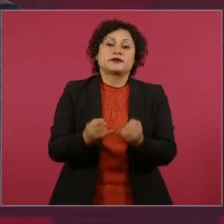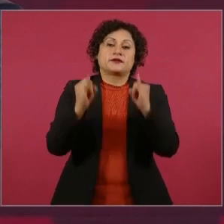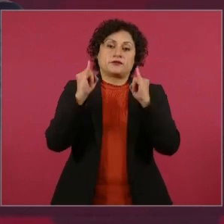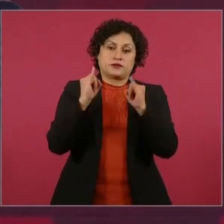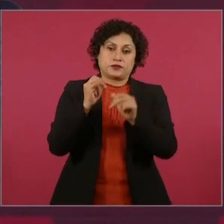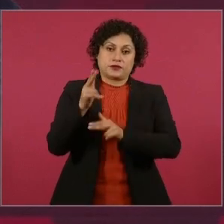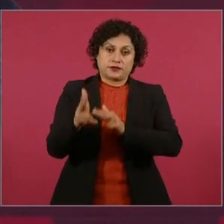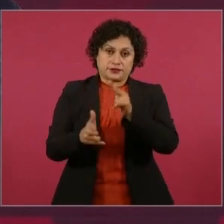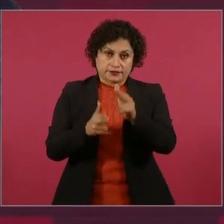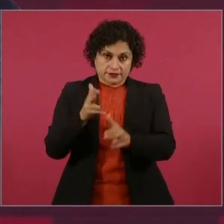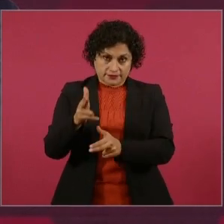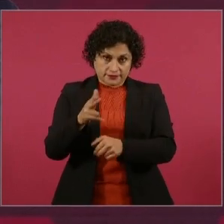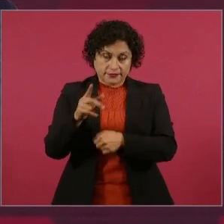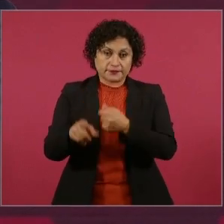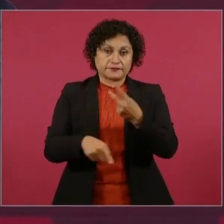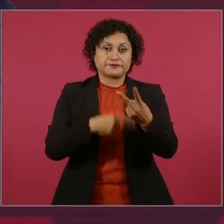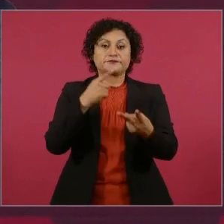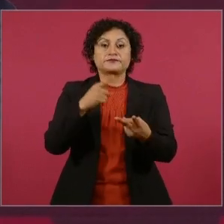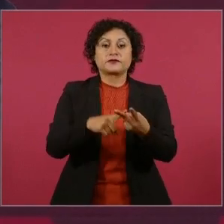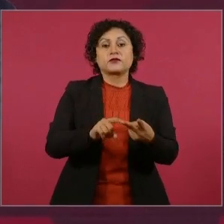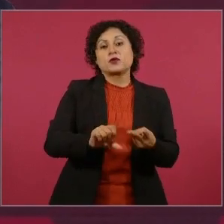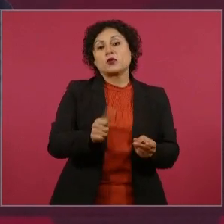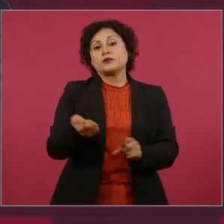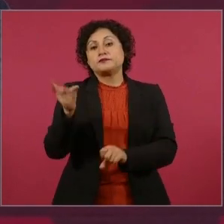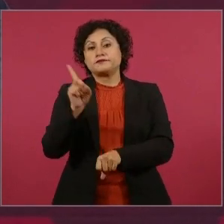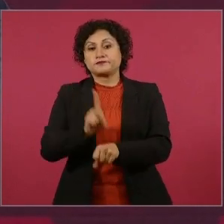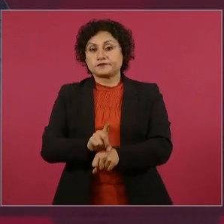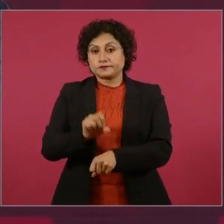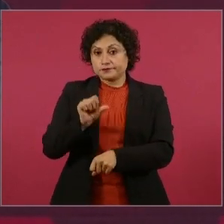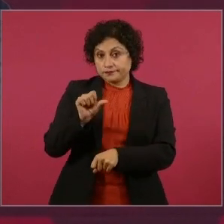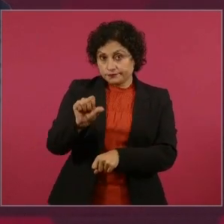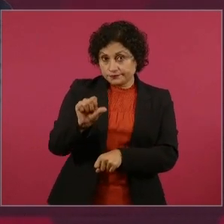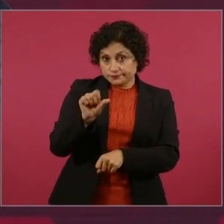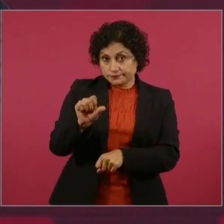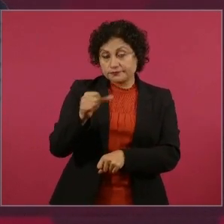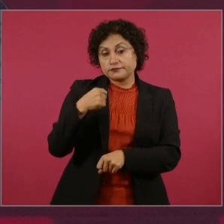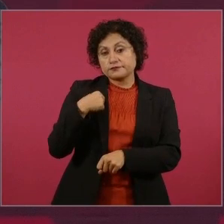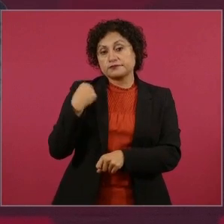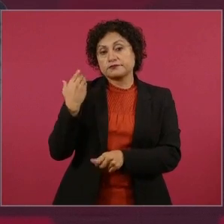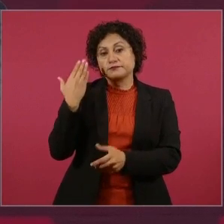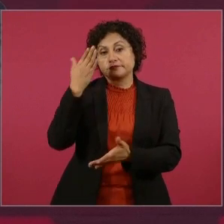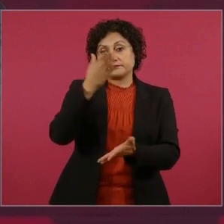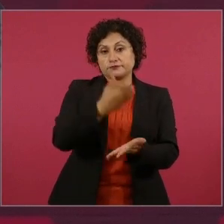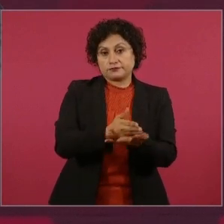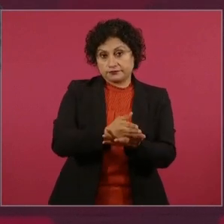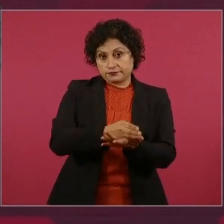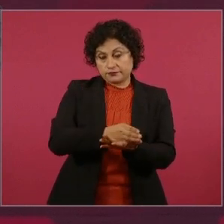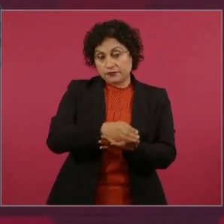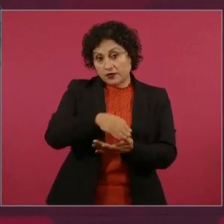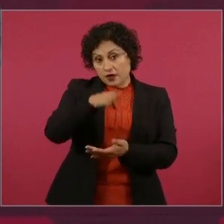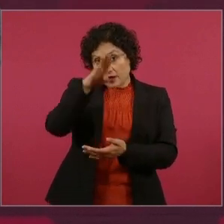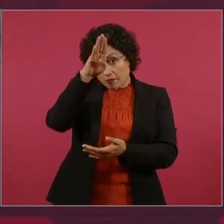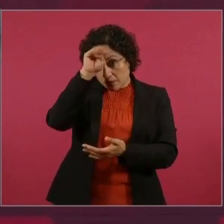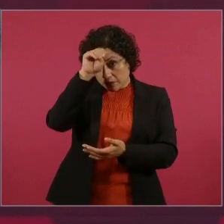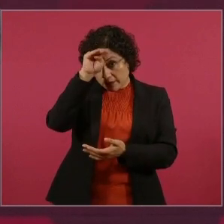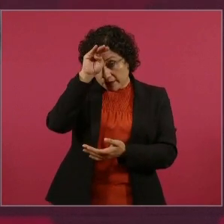que estar en Monterrey ya para la inauguración